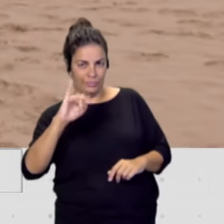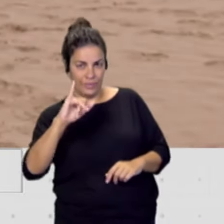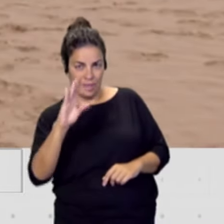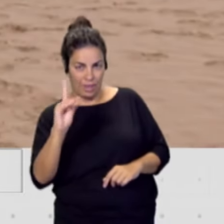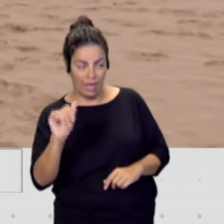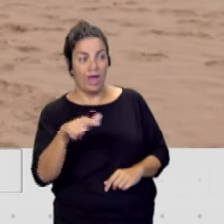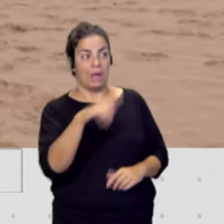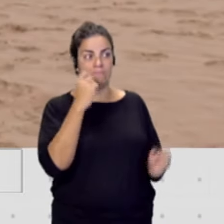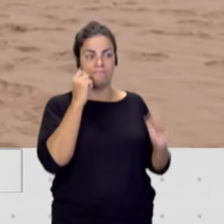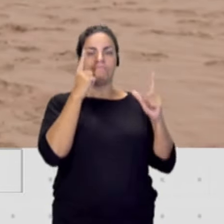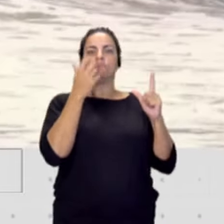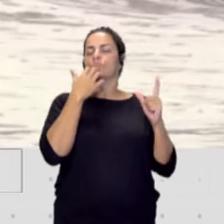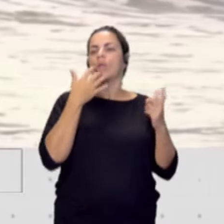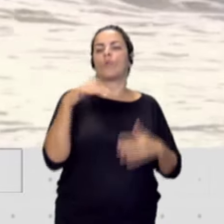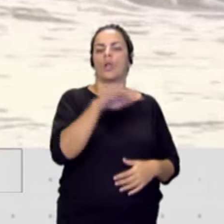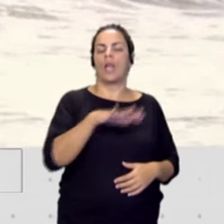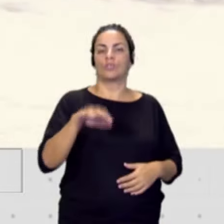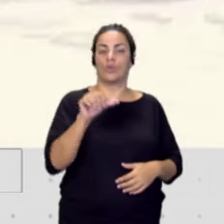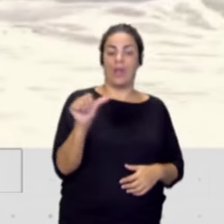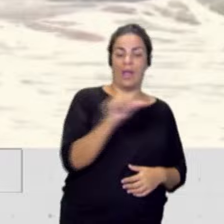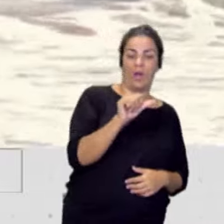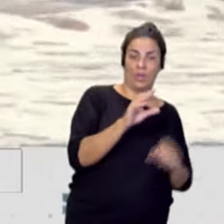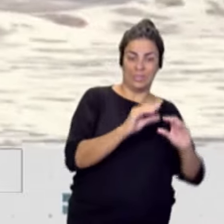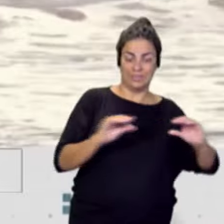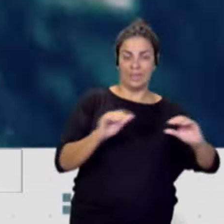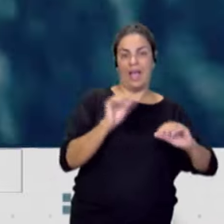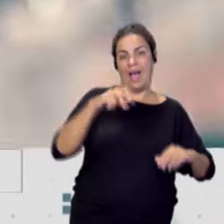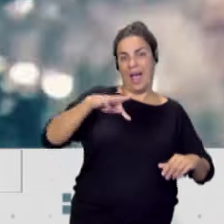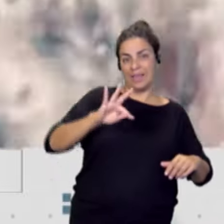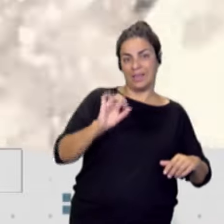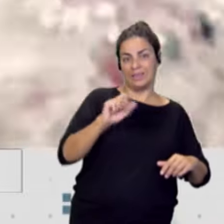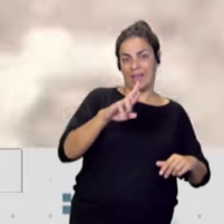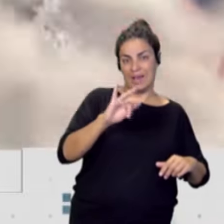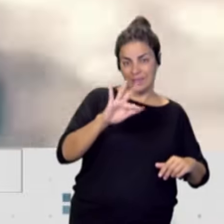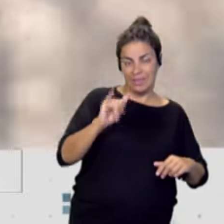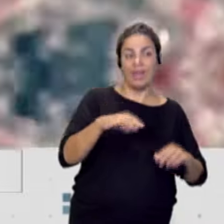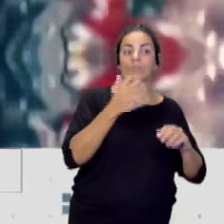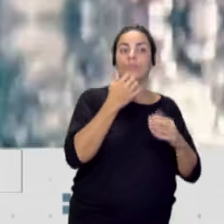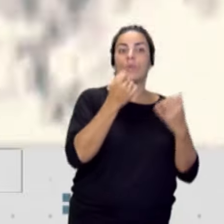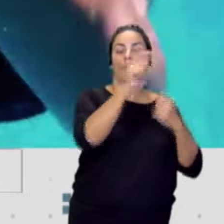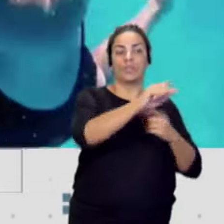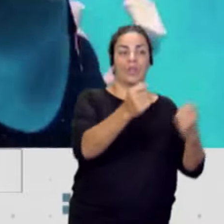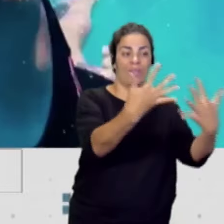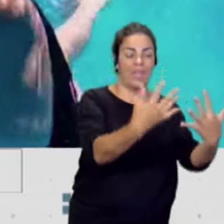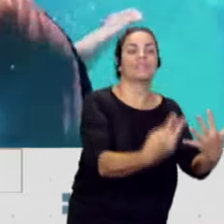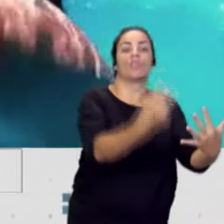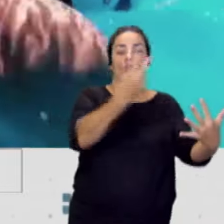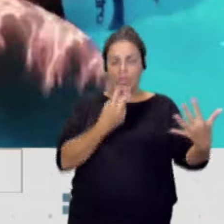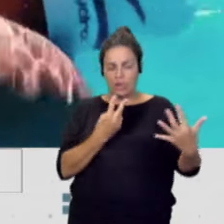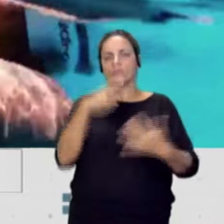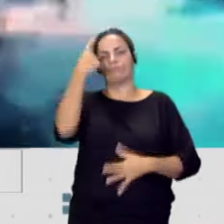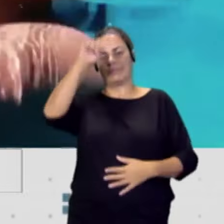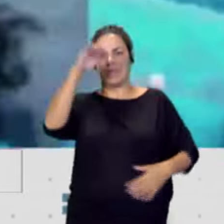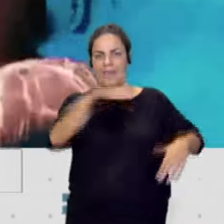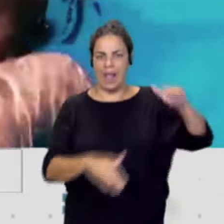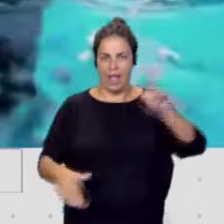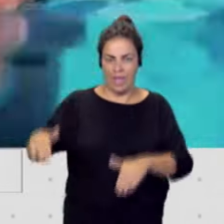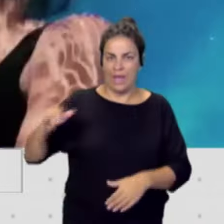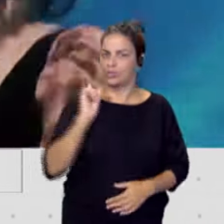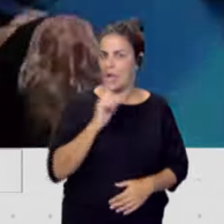zona esta de la Antártida de cada 10 personas, solamente 2 saben nadar. Intentamos dejar la semilla de